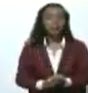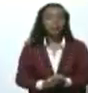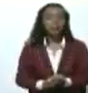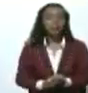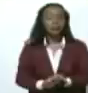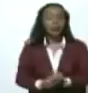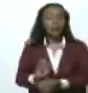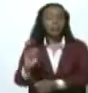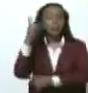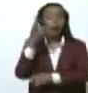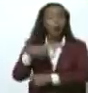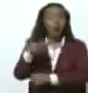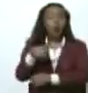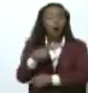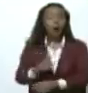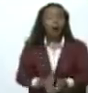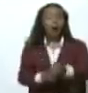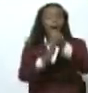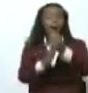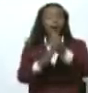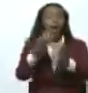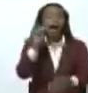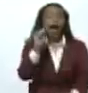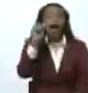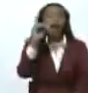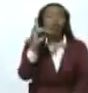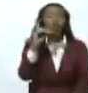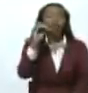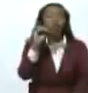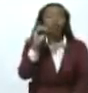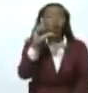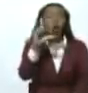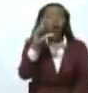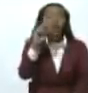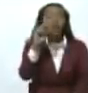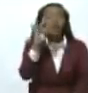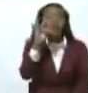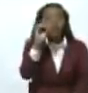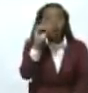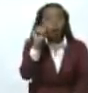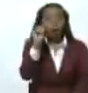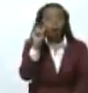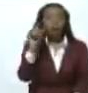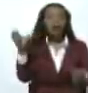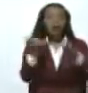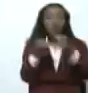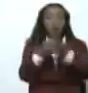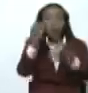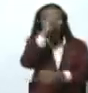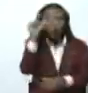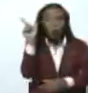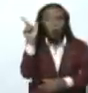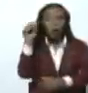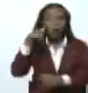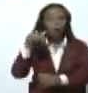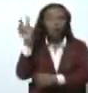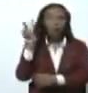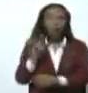En el primer lugar figura Adolfo José Pereira Antique, del Partido Socialista Unido de Venezuela,